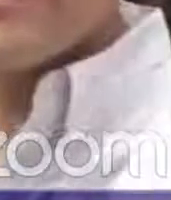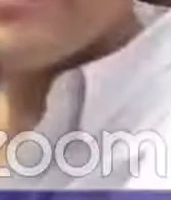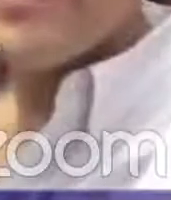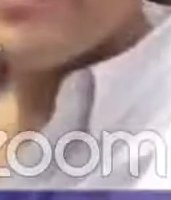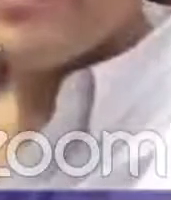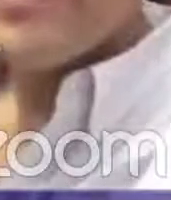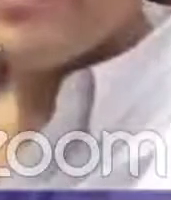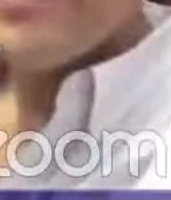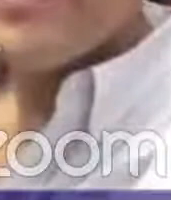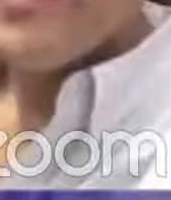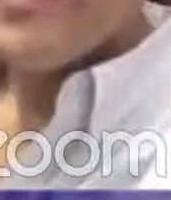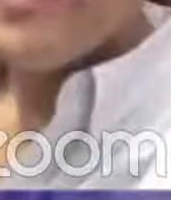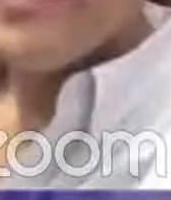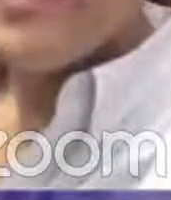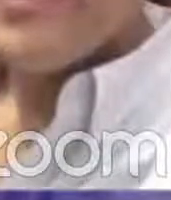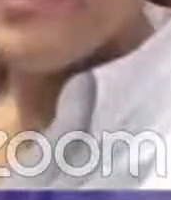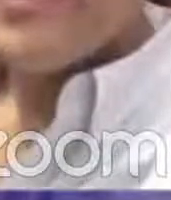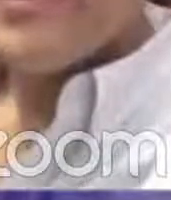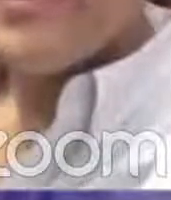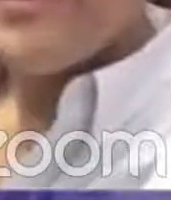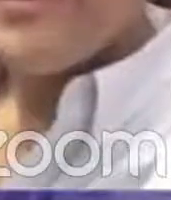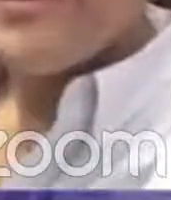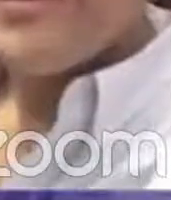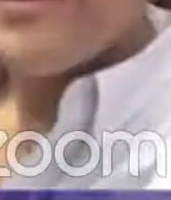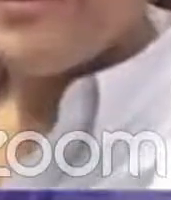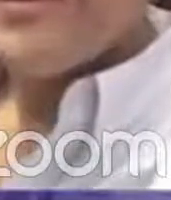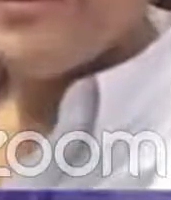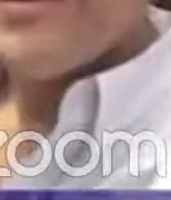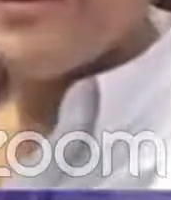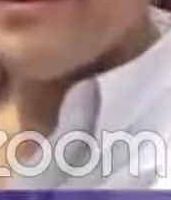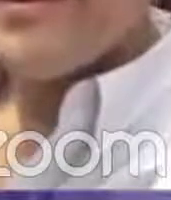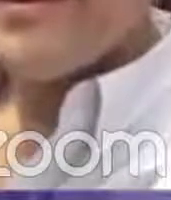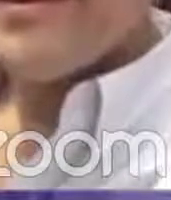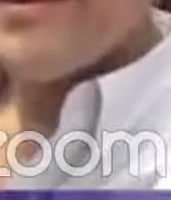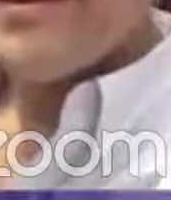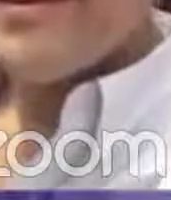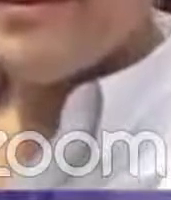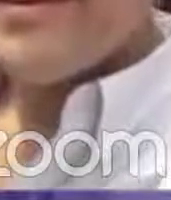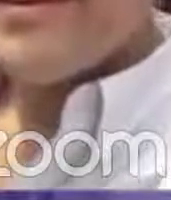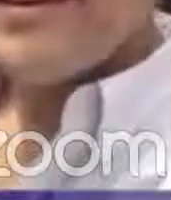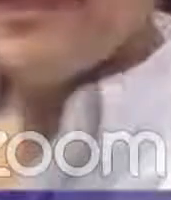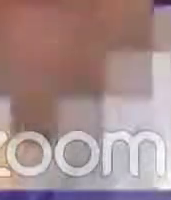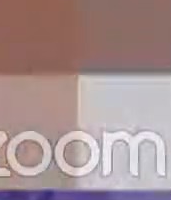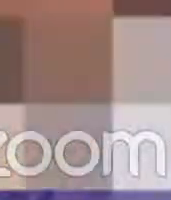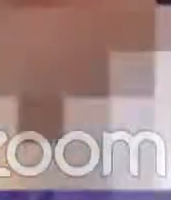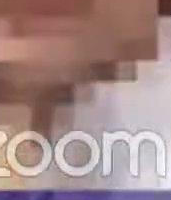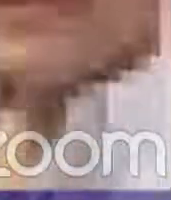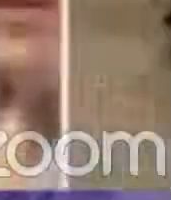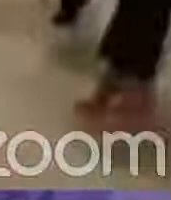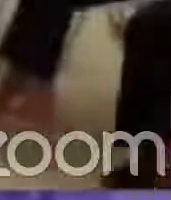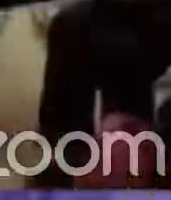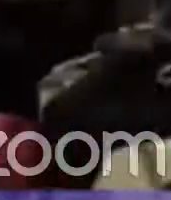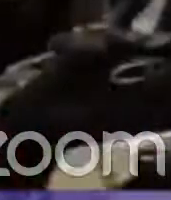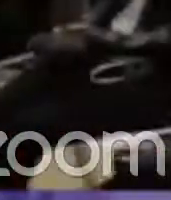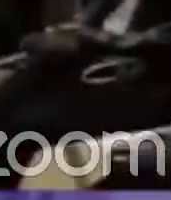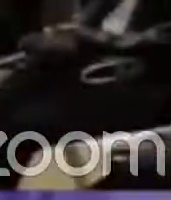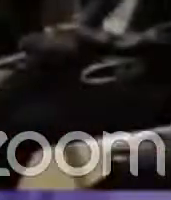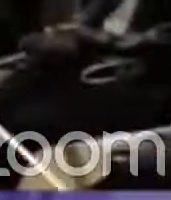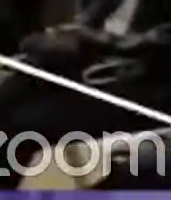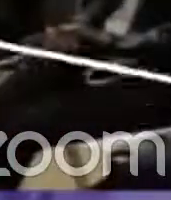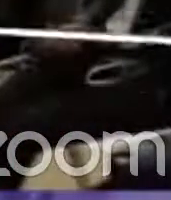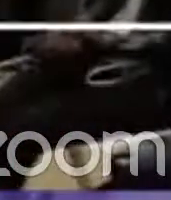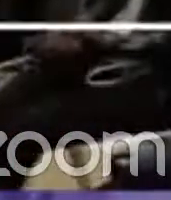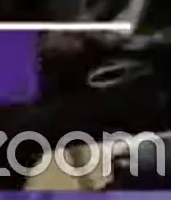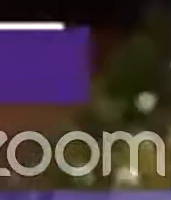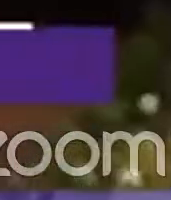día el valor y la importancia de crecer y construir juntos. Como familia, una historia llena de